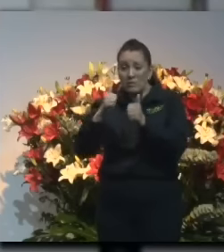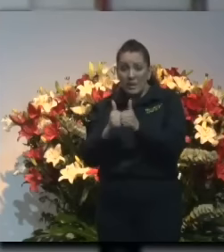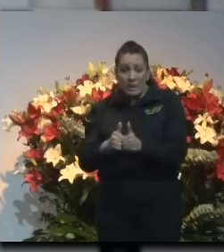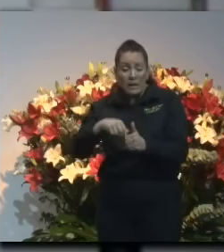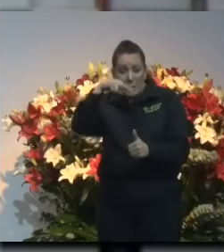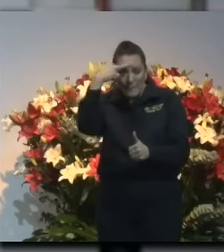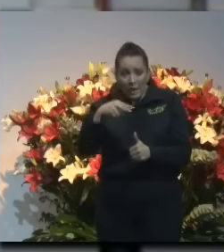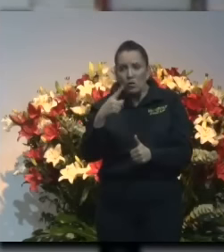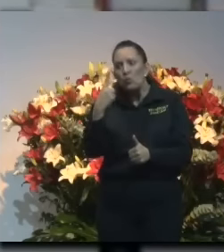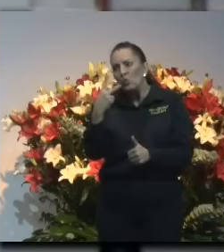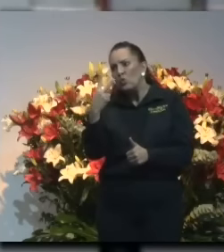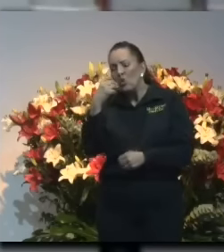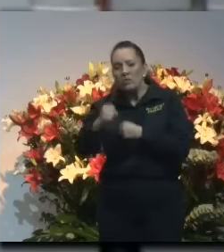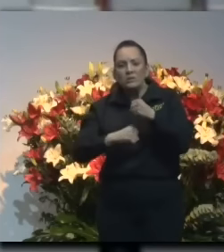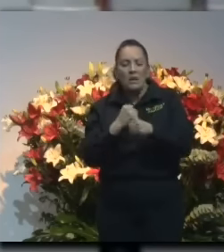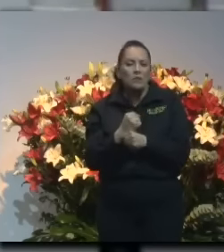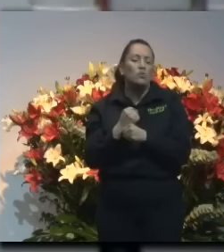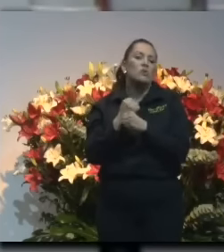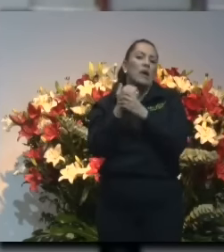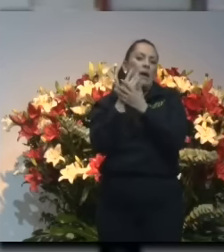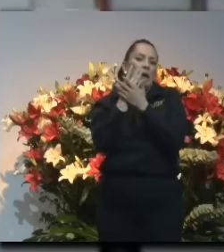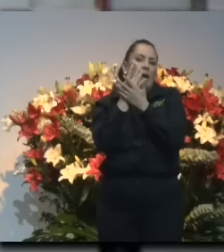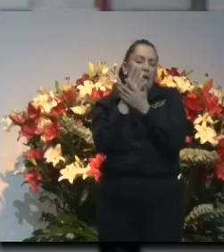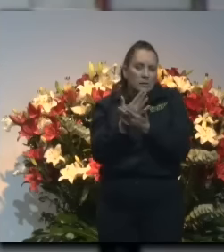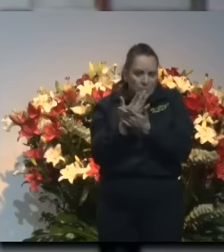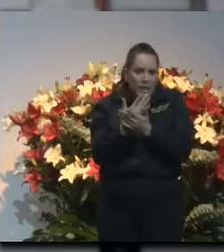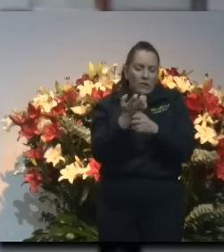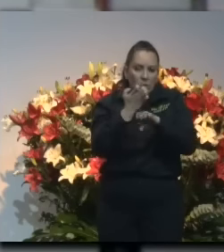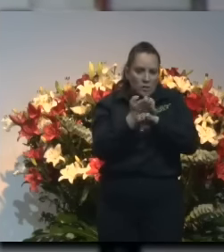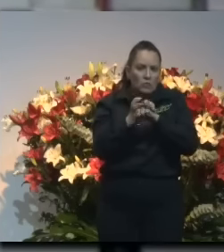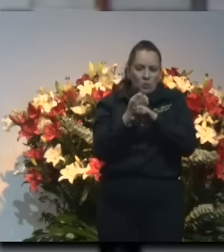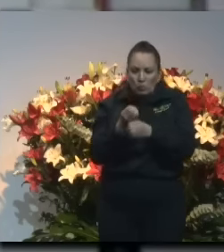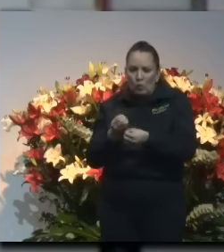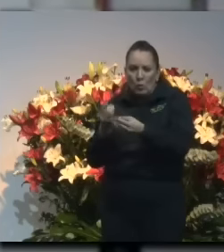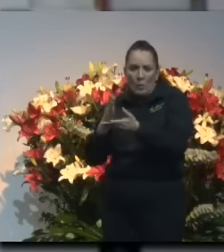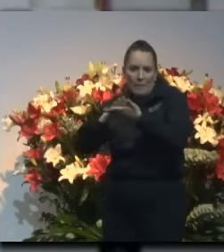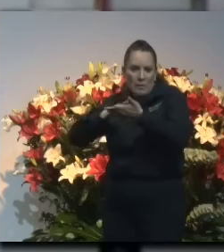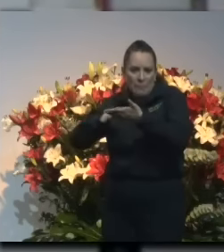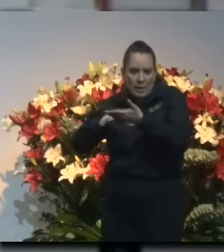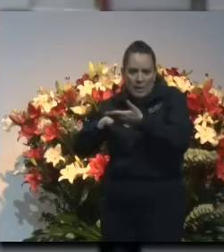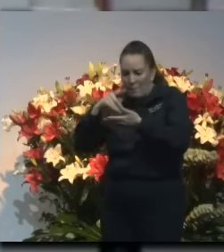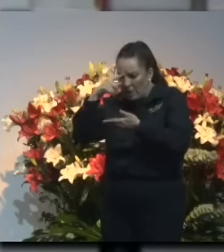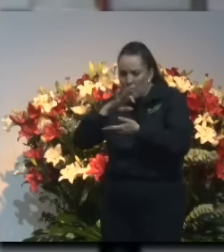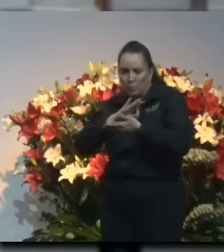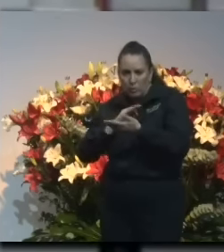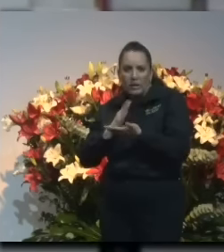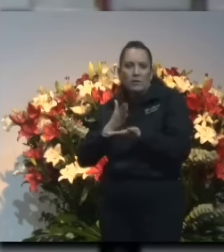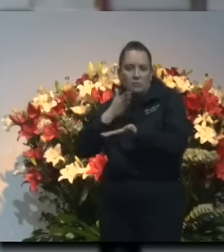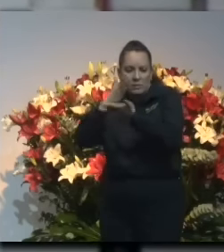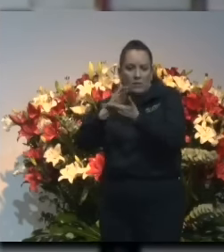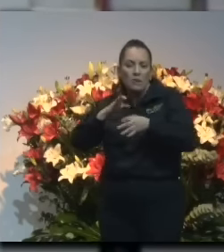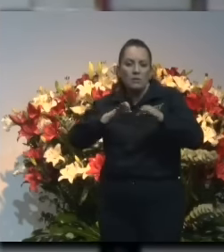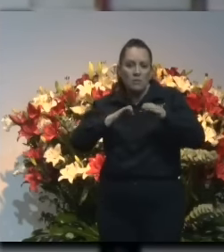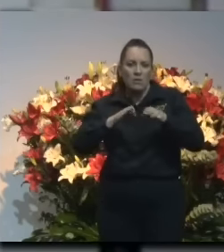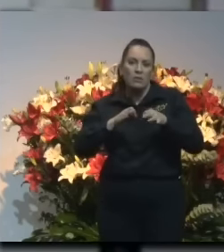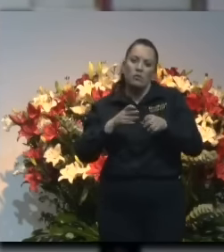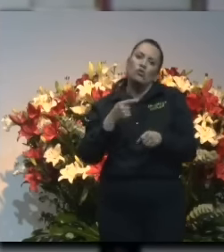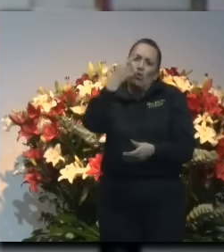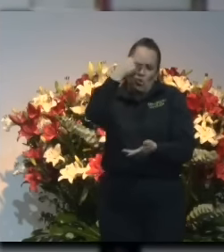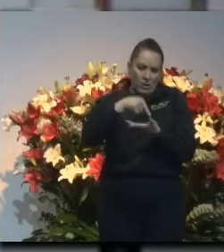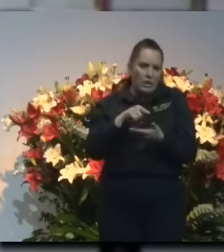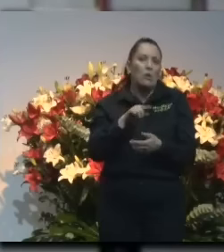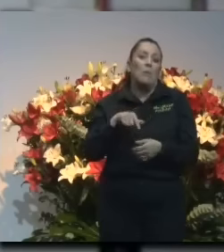esperando su visa humanitaria de Estados Unidos, lo más lógico es que esas personas tengan un trabajo digno. Si